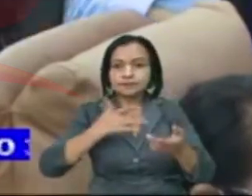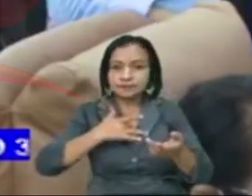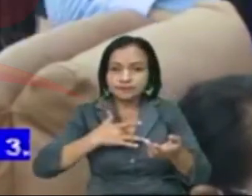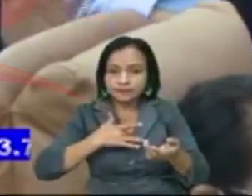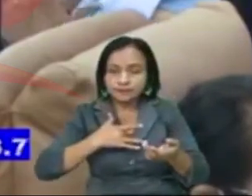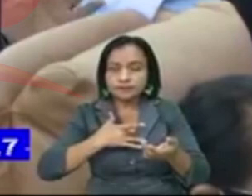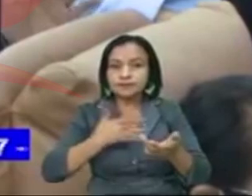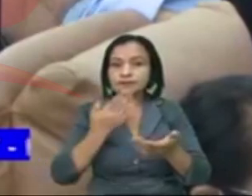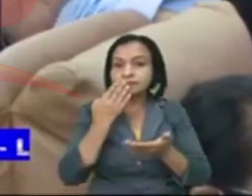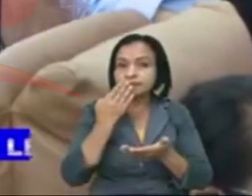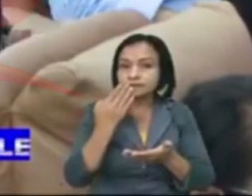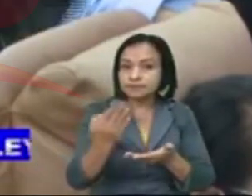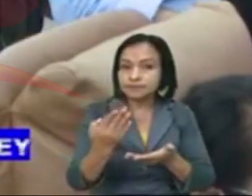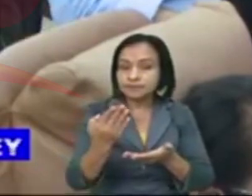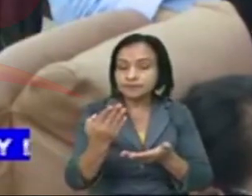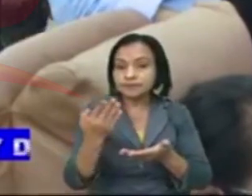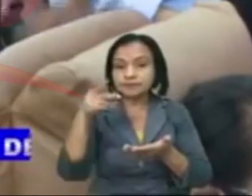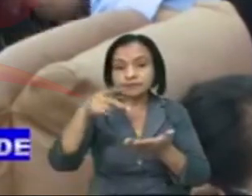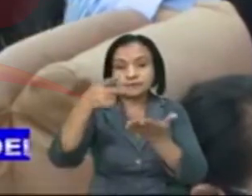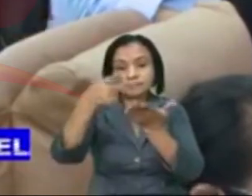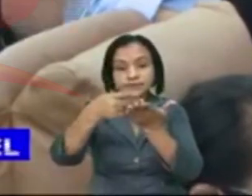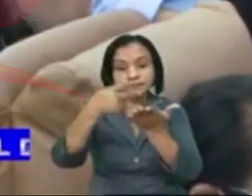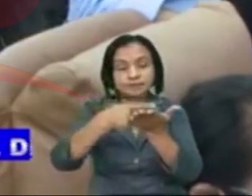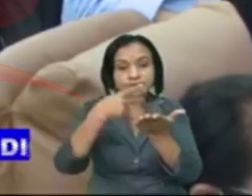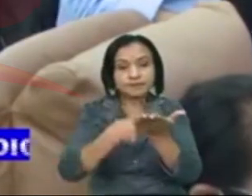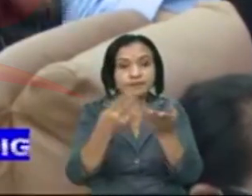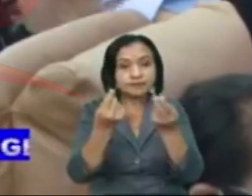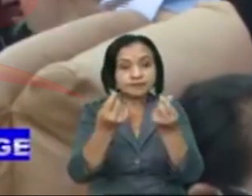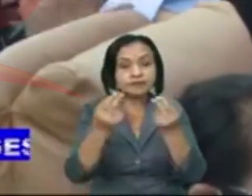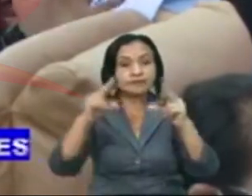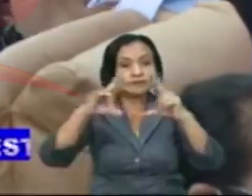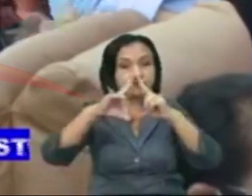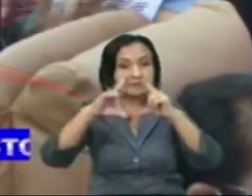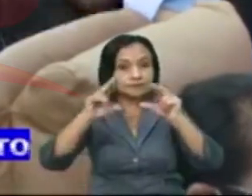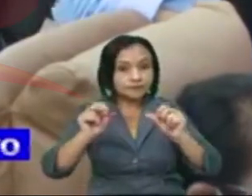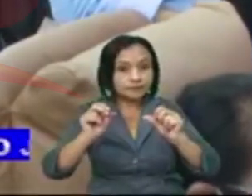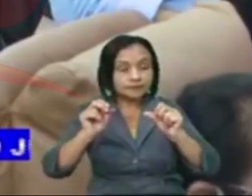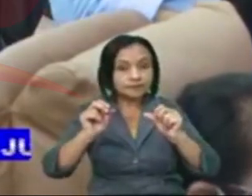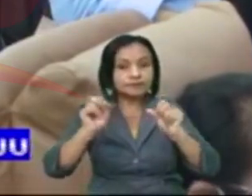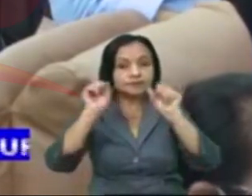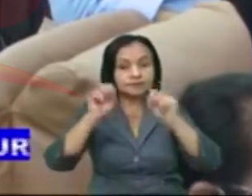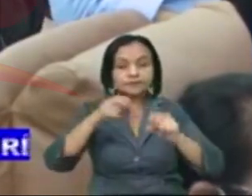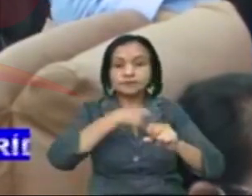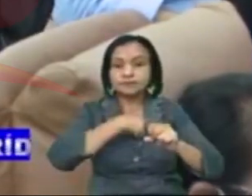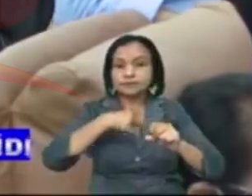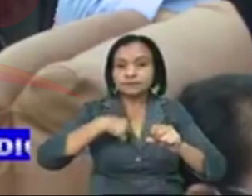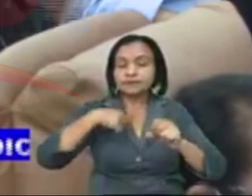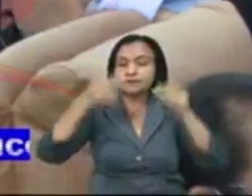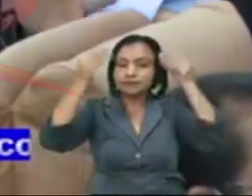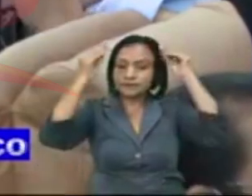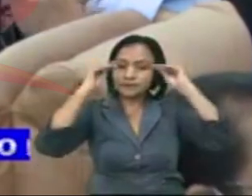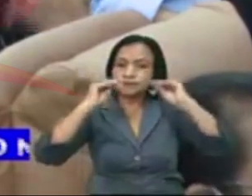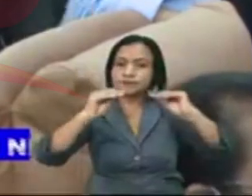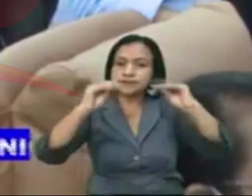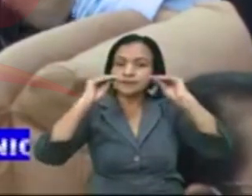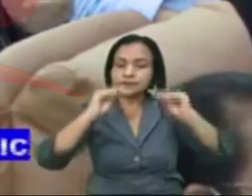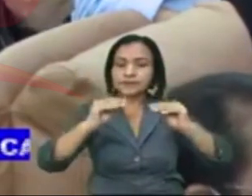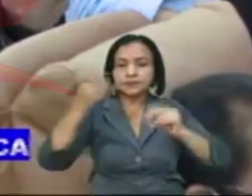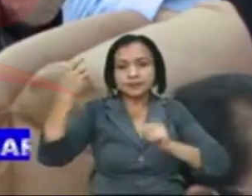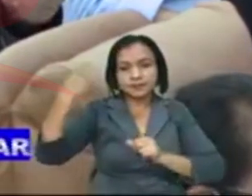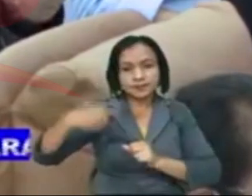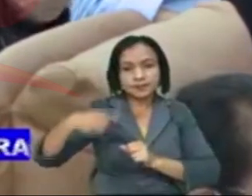y suficientes en el presupuesto general de la República para hacer de la educación un